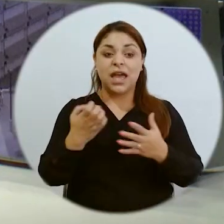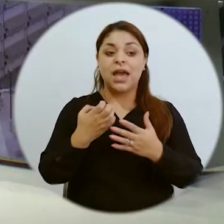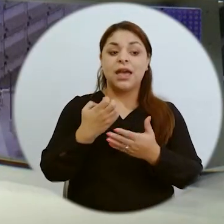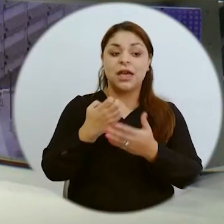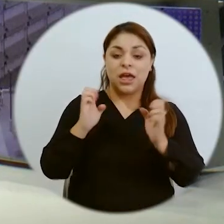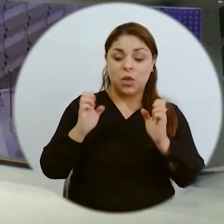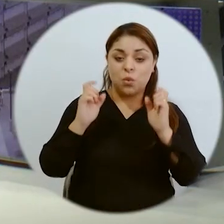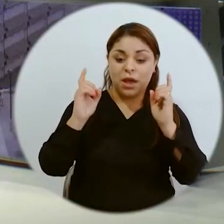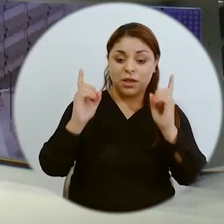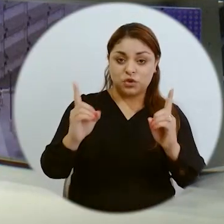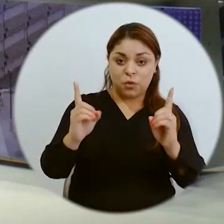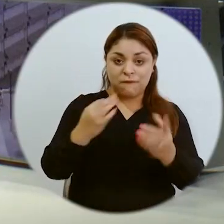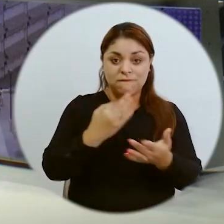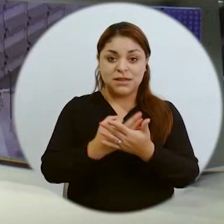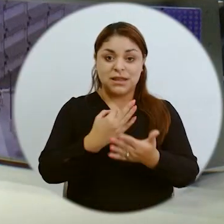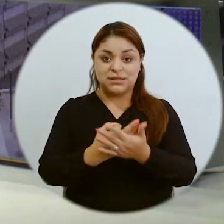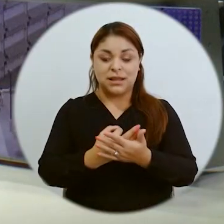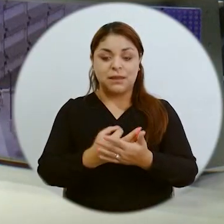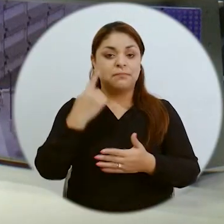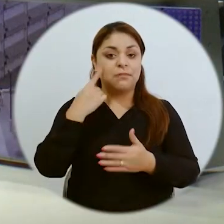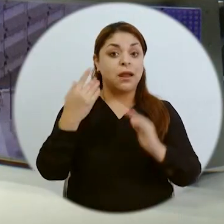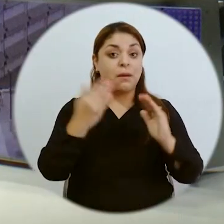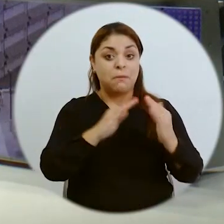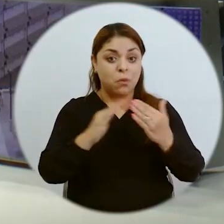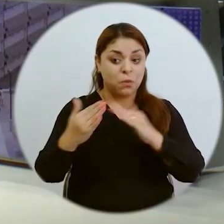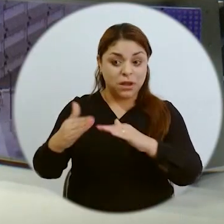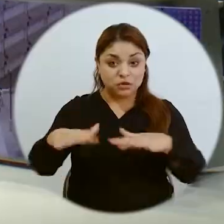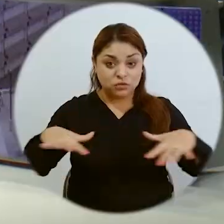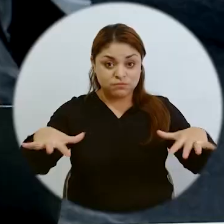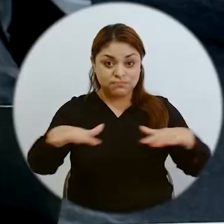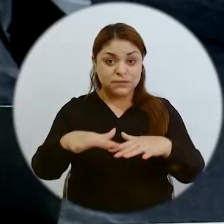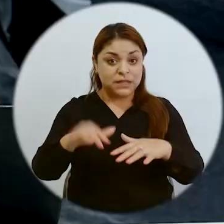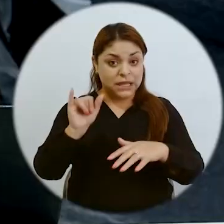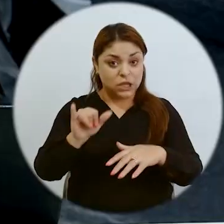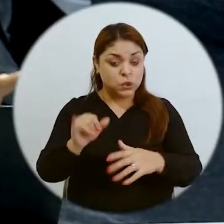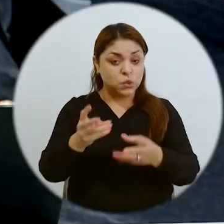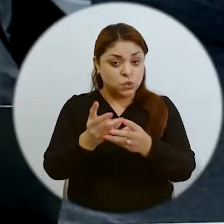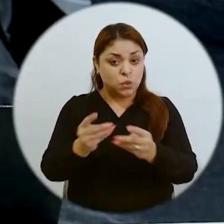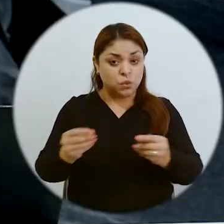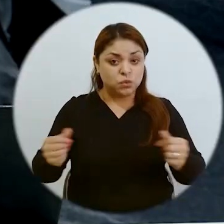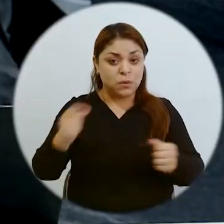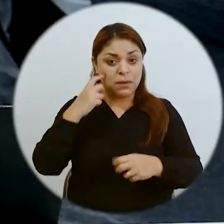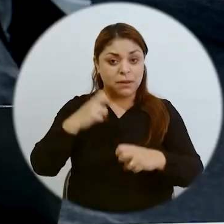población que se mal acostumbró a ganar bien y a gastar bien. Ahí no hay ahorro.